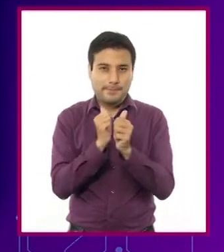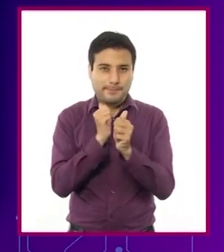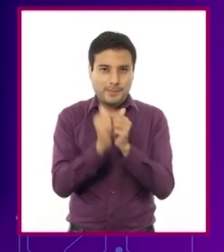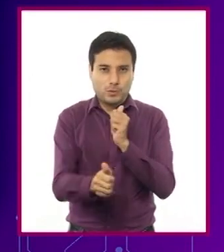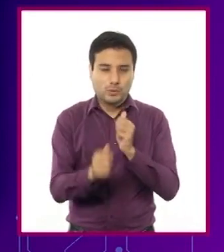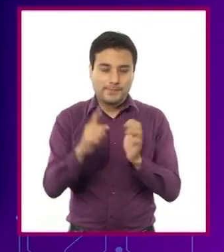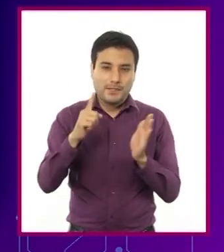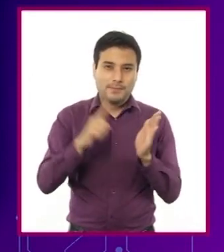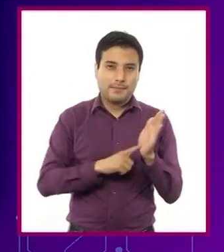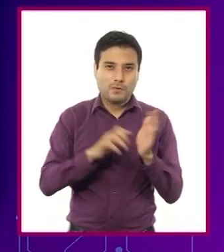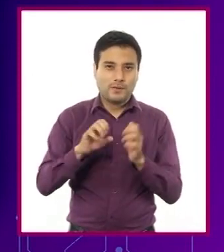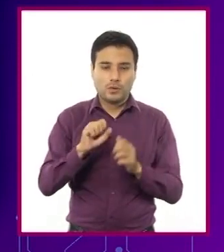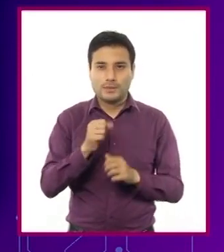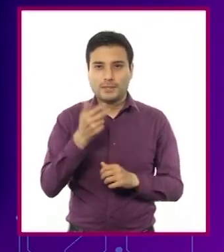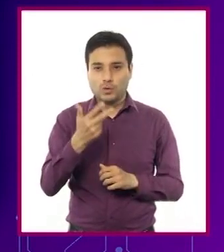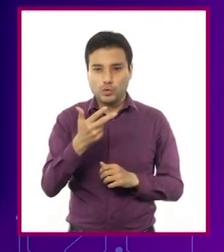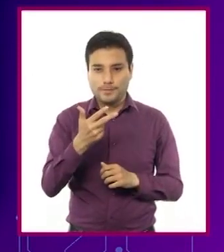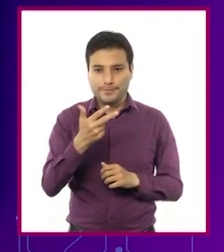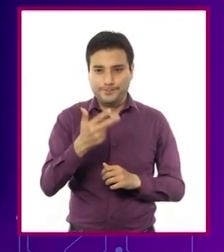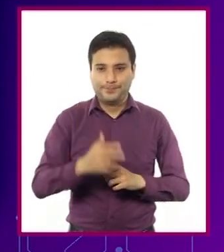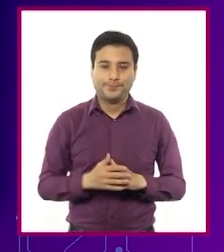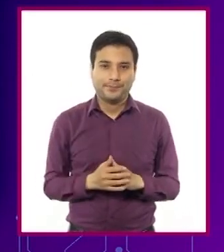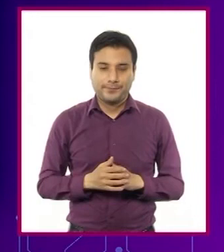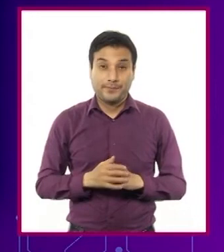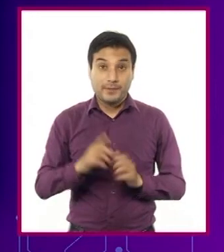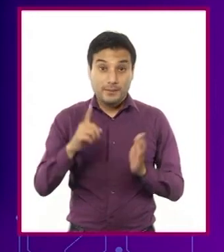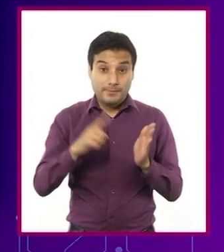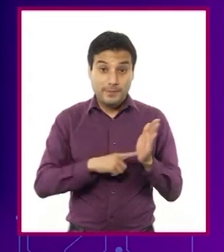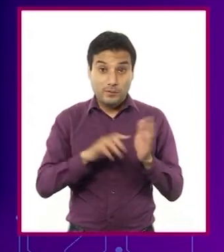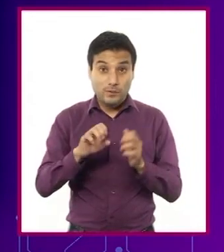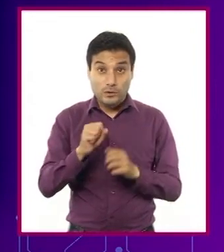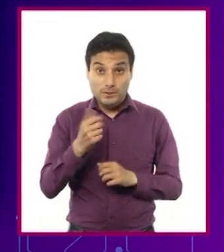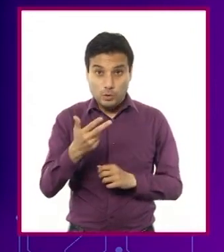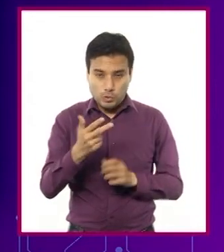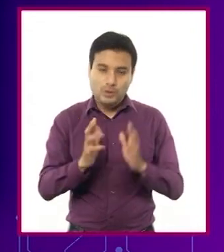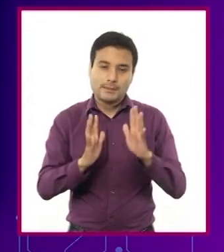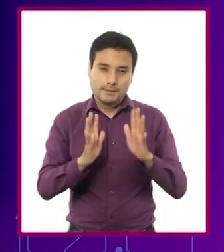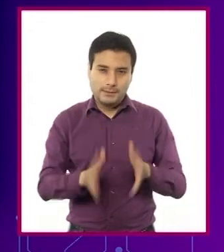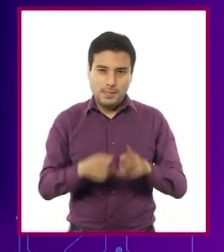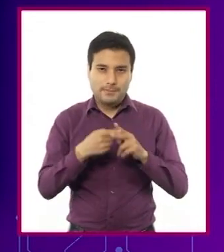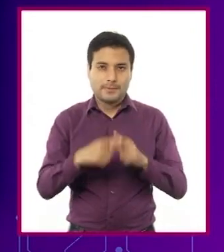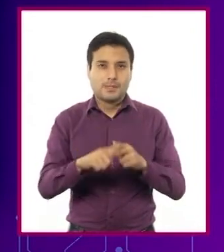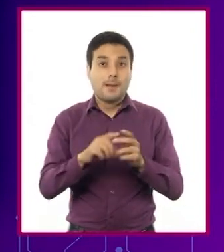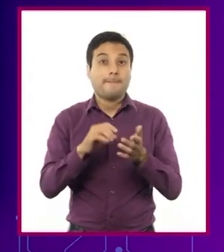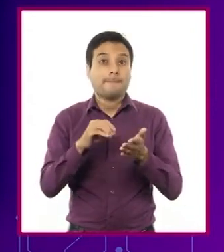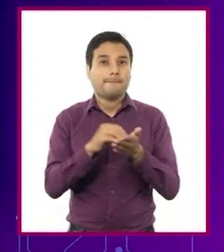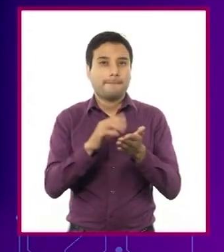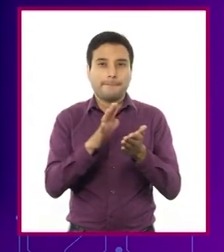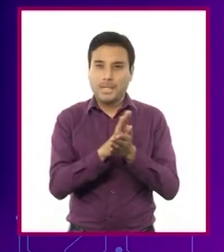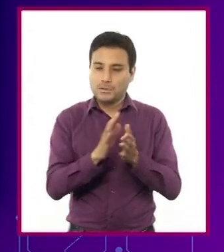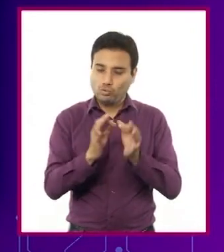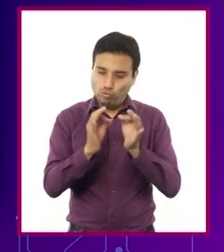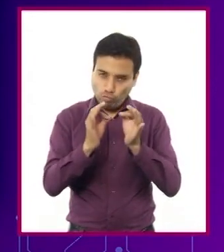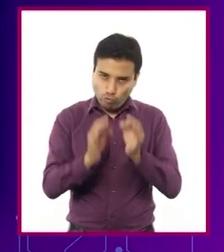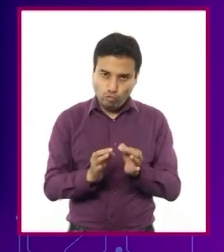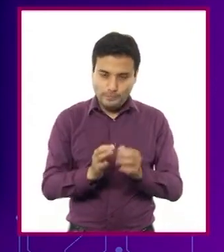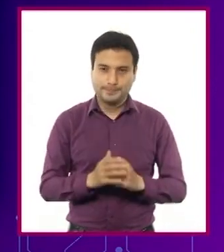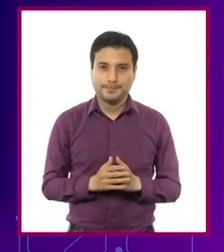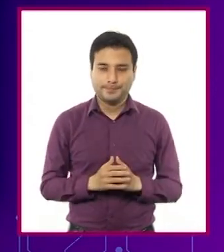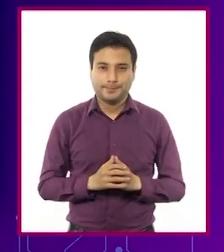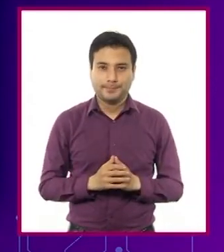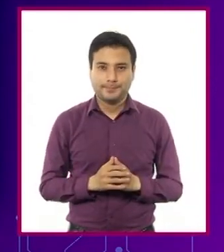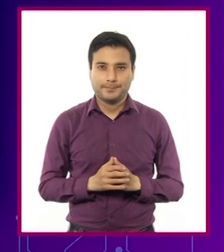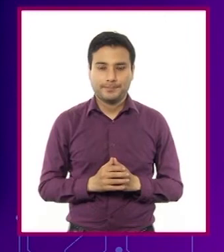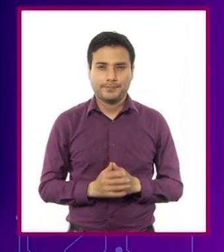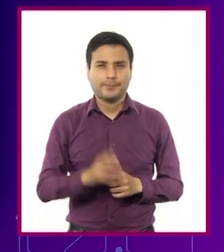de 1968, año en que se comenzó a registrar el cronometraje electrónico oficialmente. La prueba